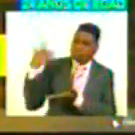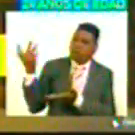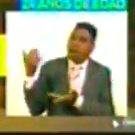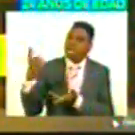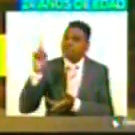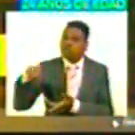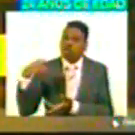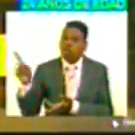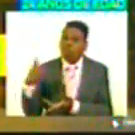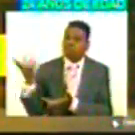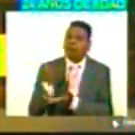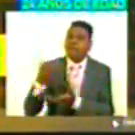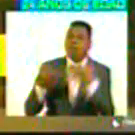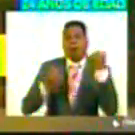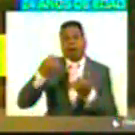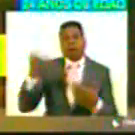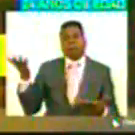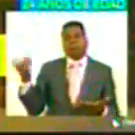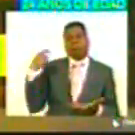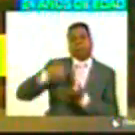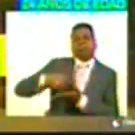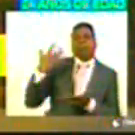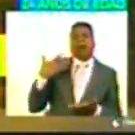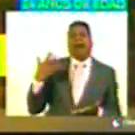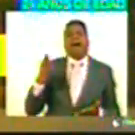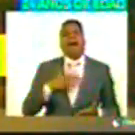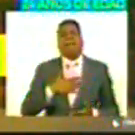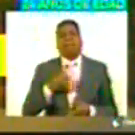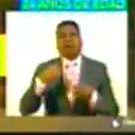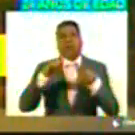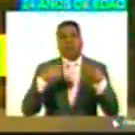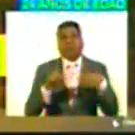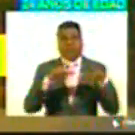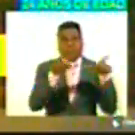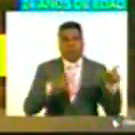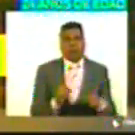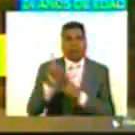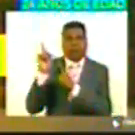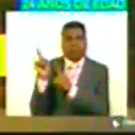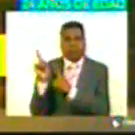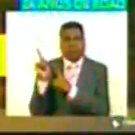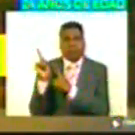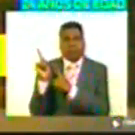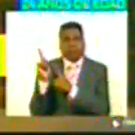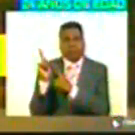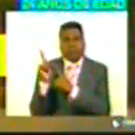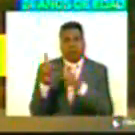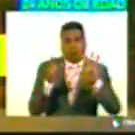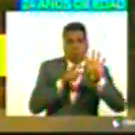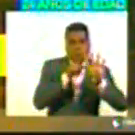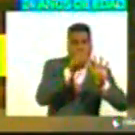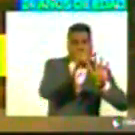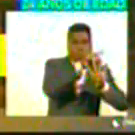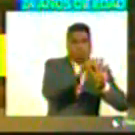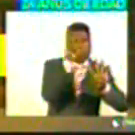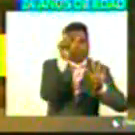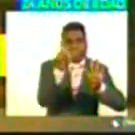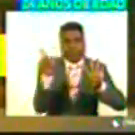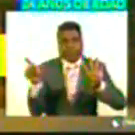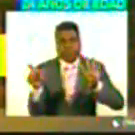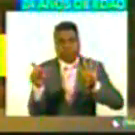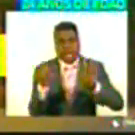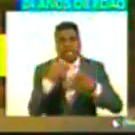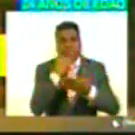como también cobrarle a los diferentes establecimientos que se encontraban a los